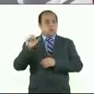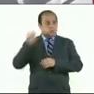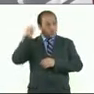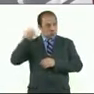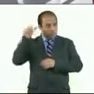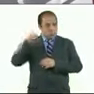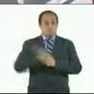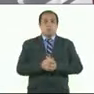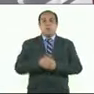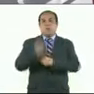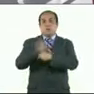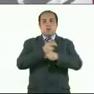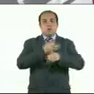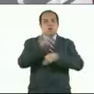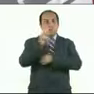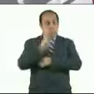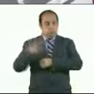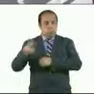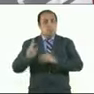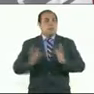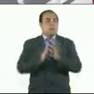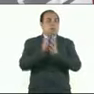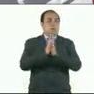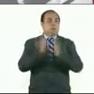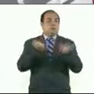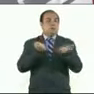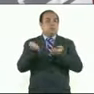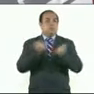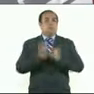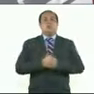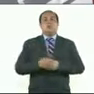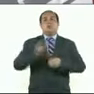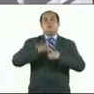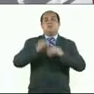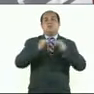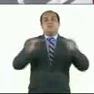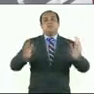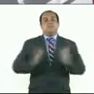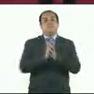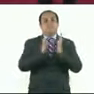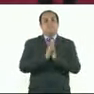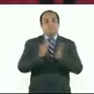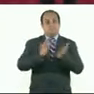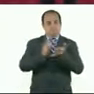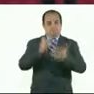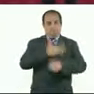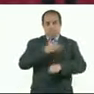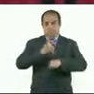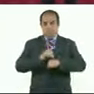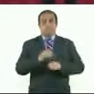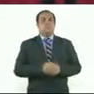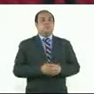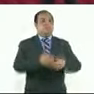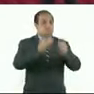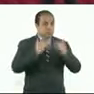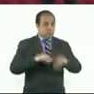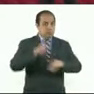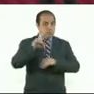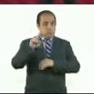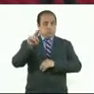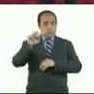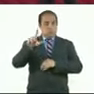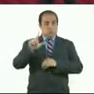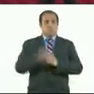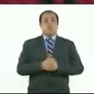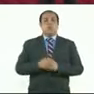que sean partícipes de este ejercicio de democracia participativa. Gracias. Buenos días. Continuamos con Raúl